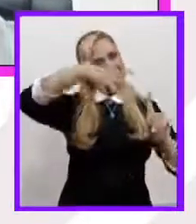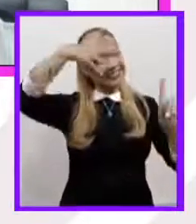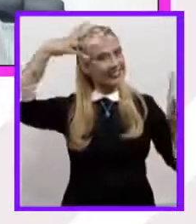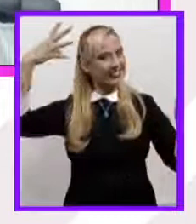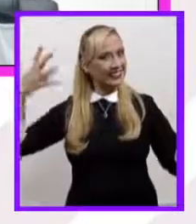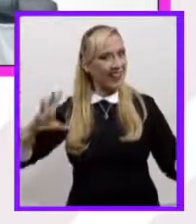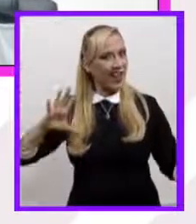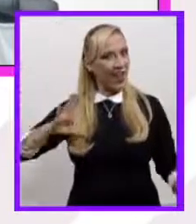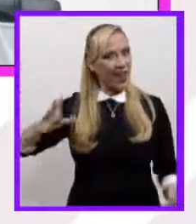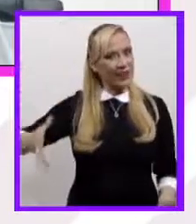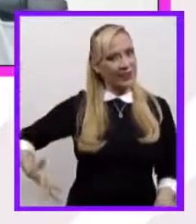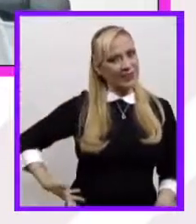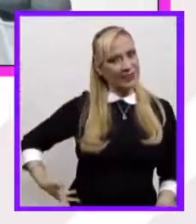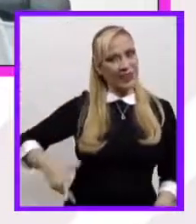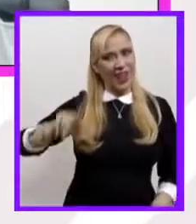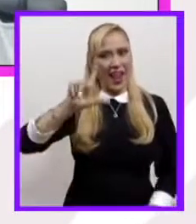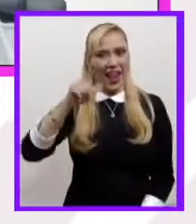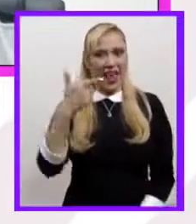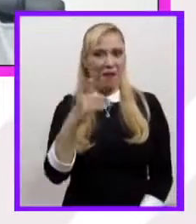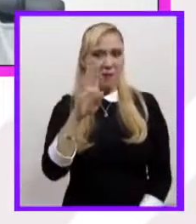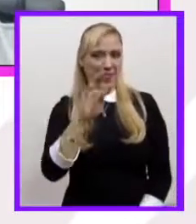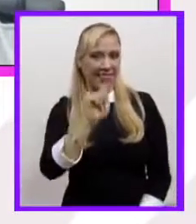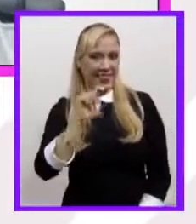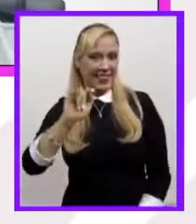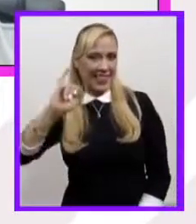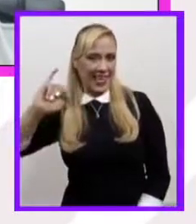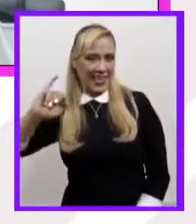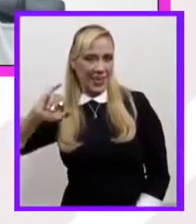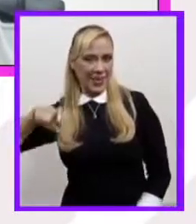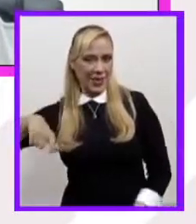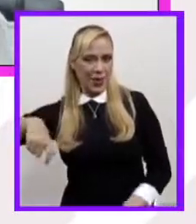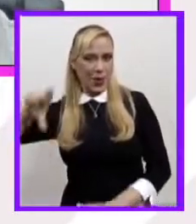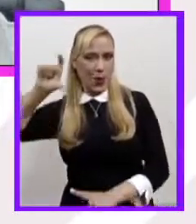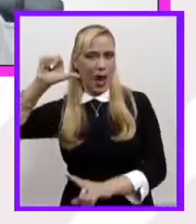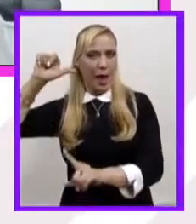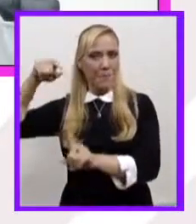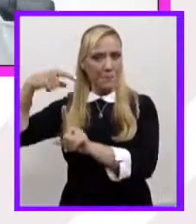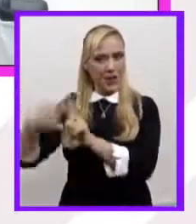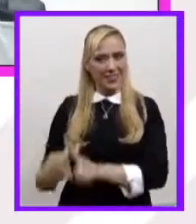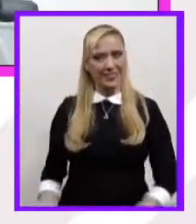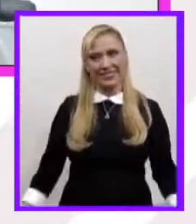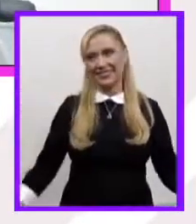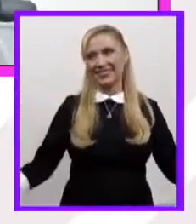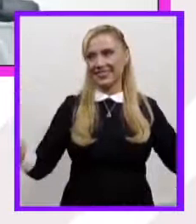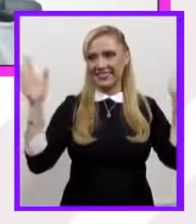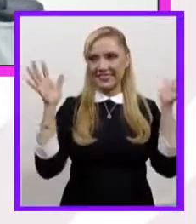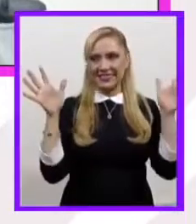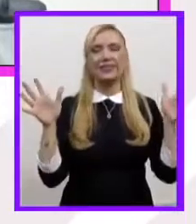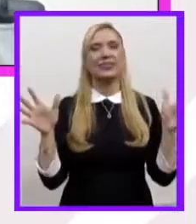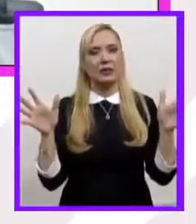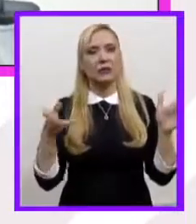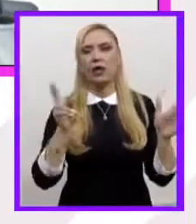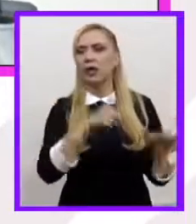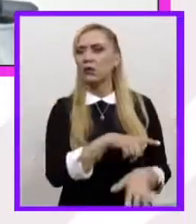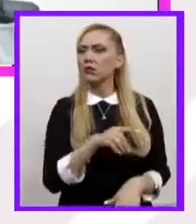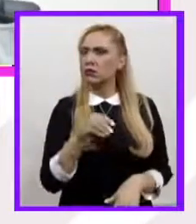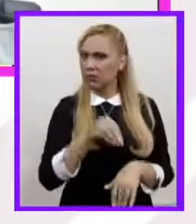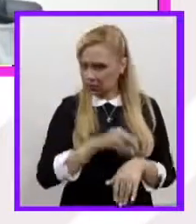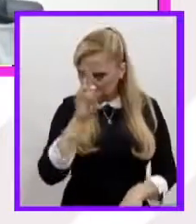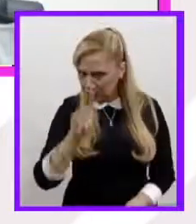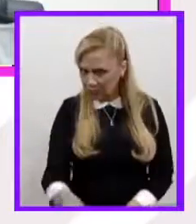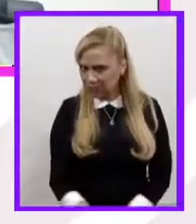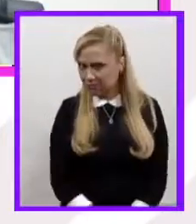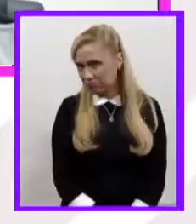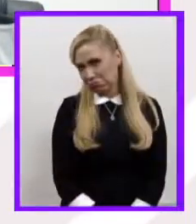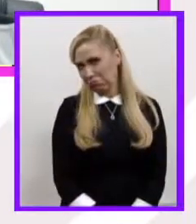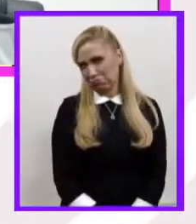¿no? Y no necesariamente tienen políticas de inclusión y de respeto a la diversidad, ¿no? Entonces también